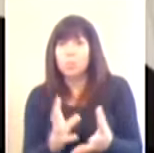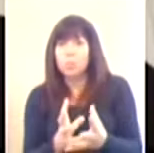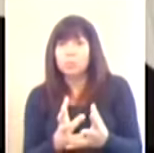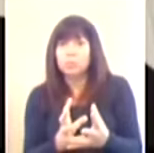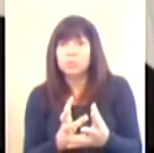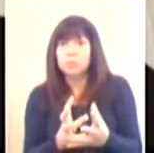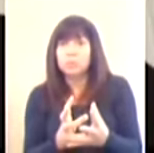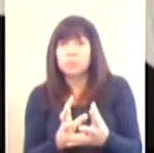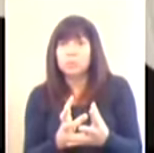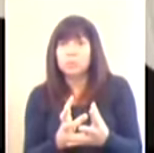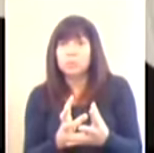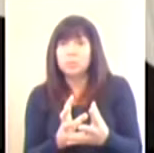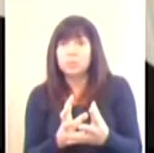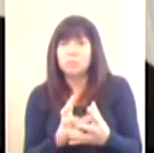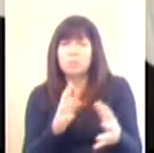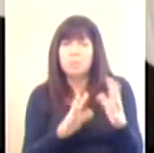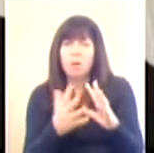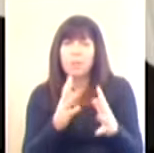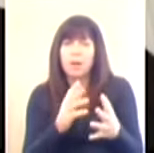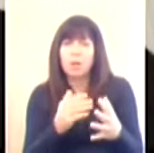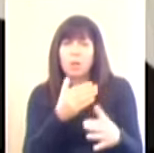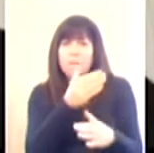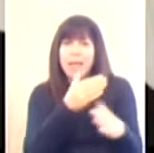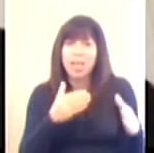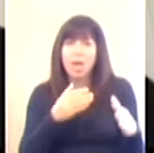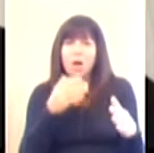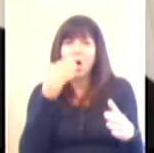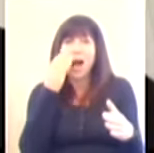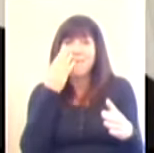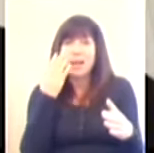agregado, que fueron por ahí por mediados de abril,